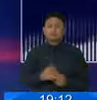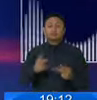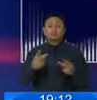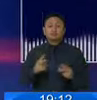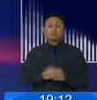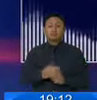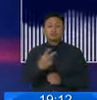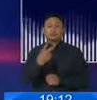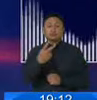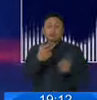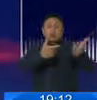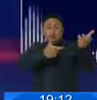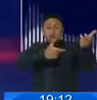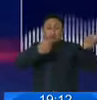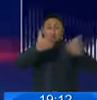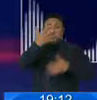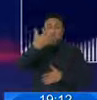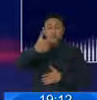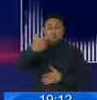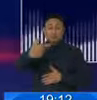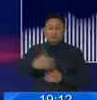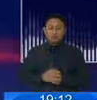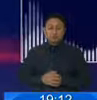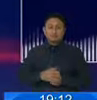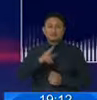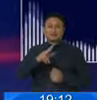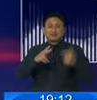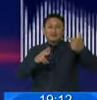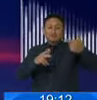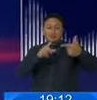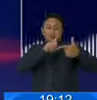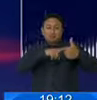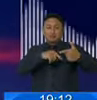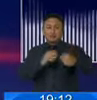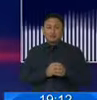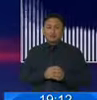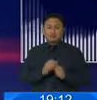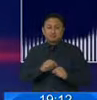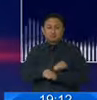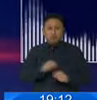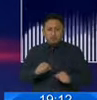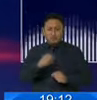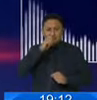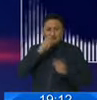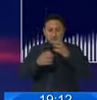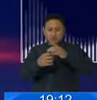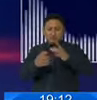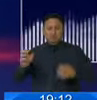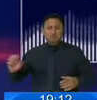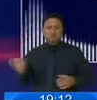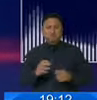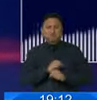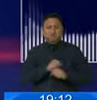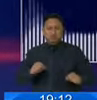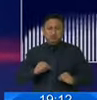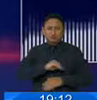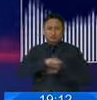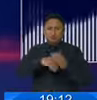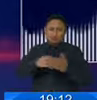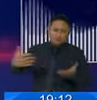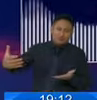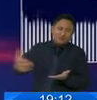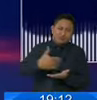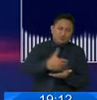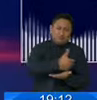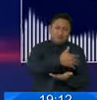dos fusiles, cinco pistolas, tres revólveres, pentolita, granadas de 40 milímetros,